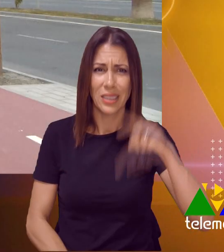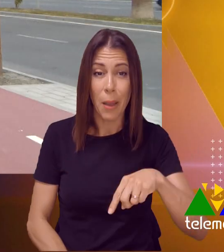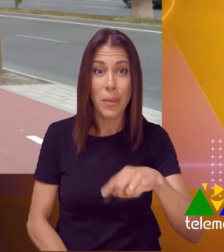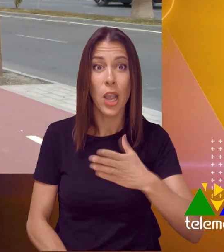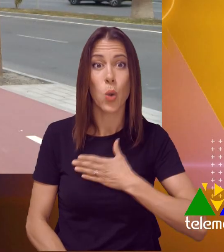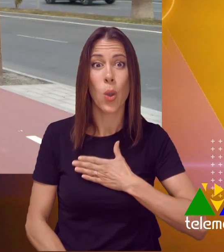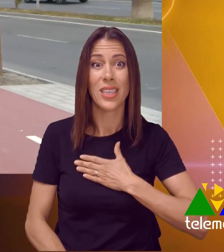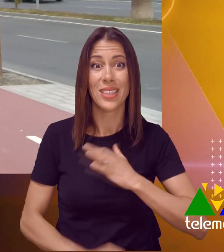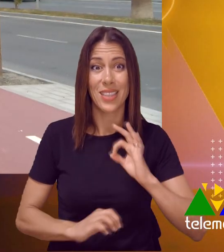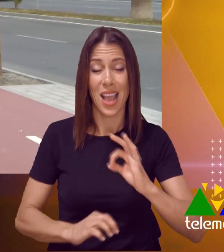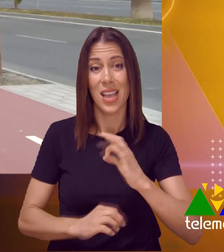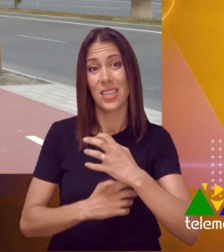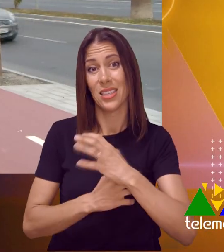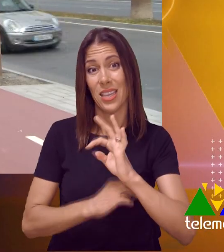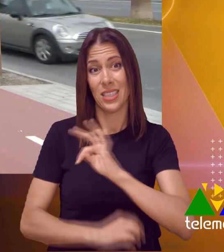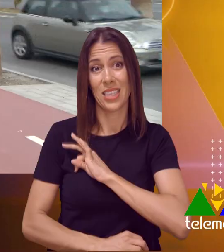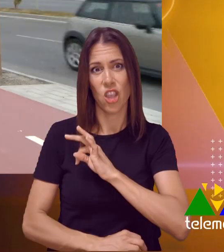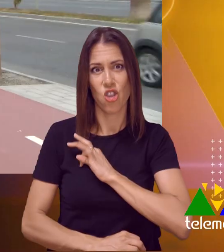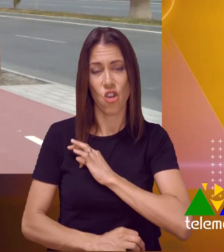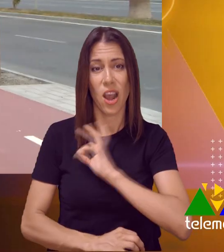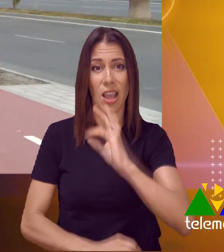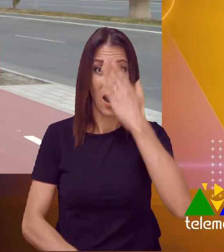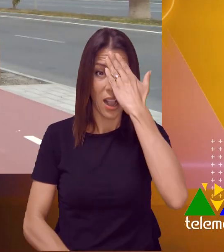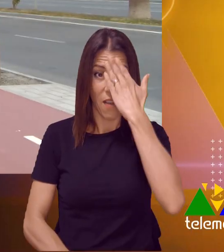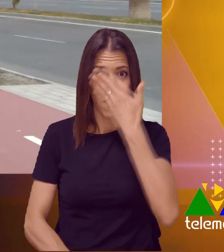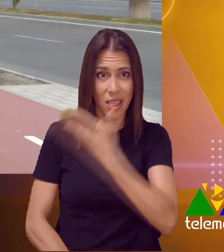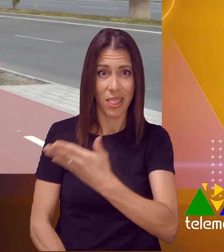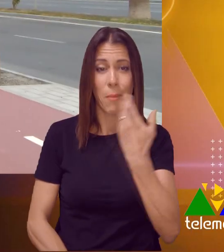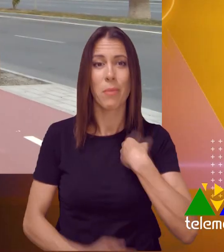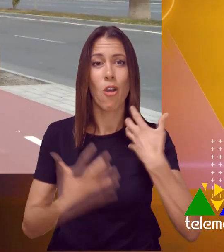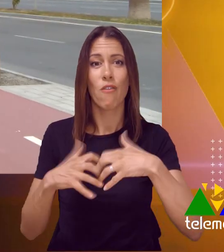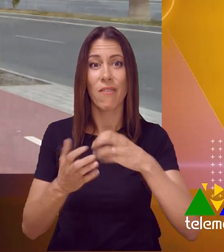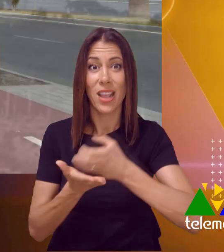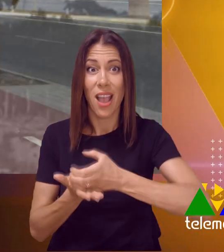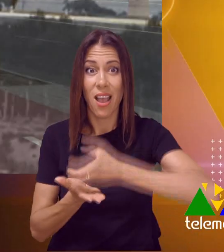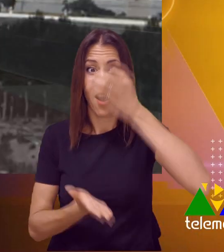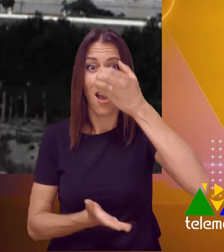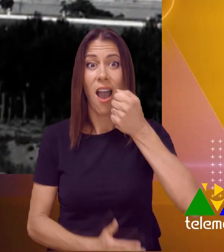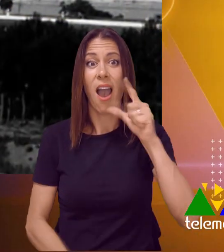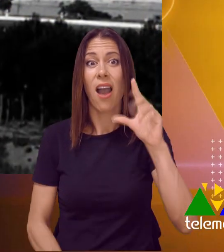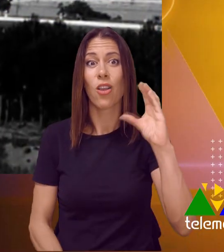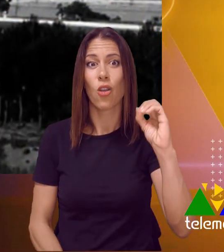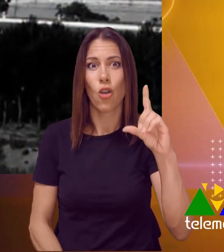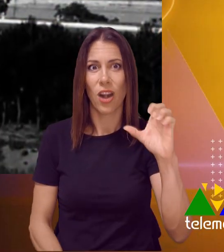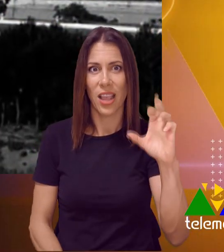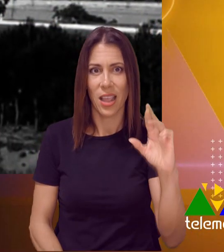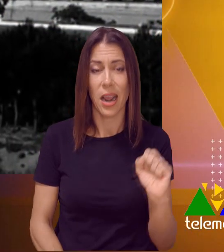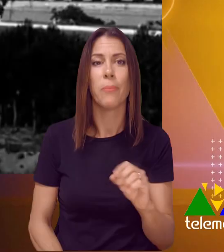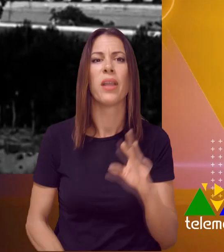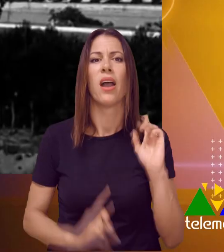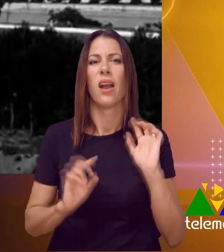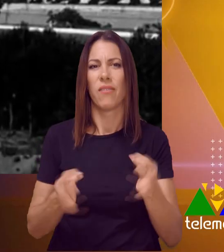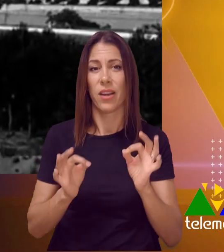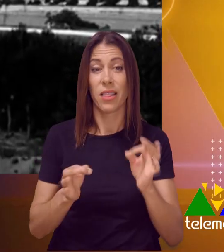Cabeza, en Alcolera. Precisamente hablábamos en el programa anterior, que era cuando reconocíamos esa zona de la fabriquilla, ¿no?, de